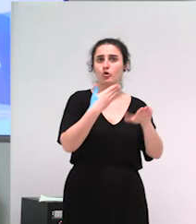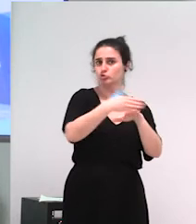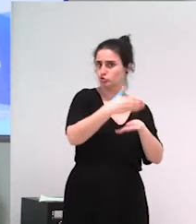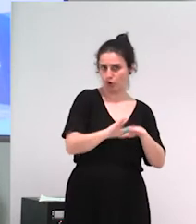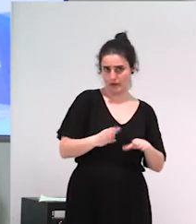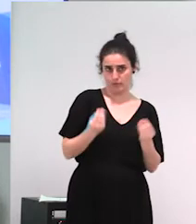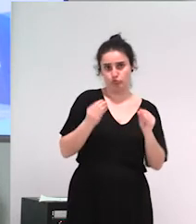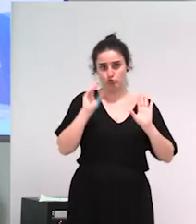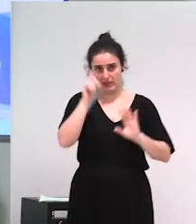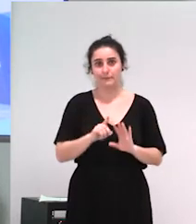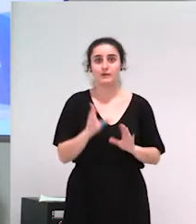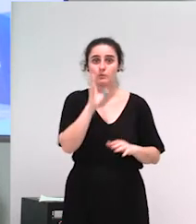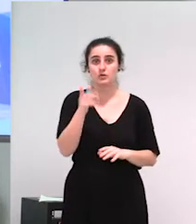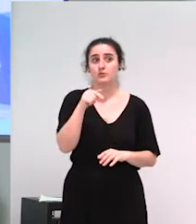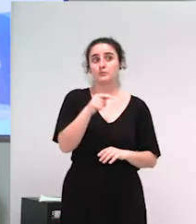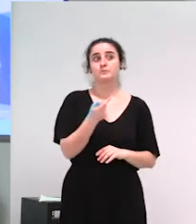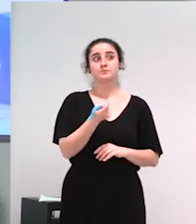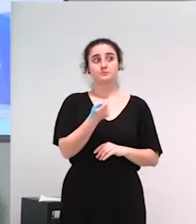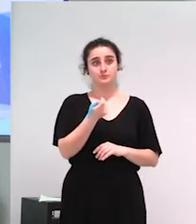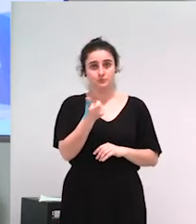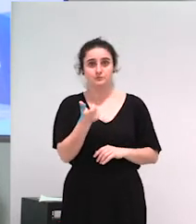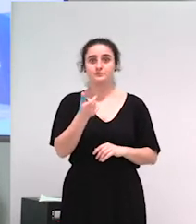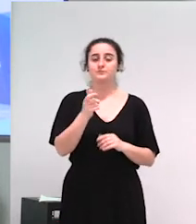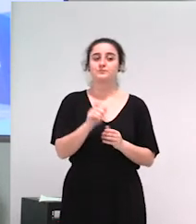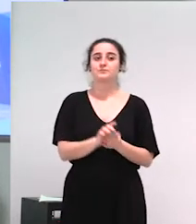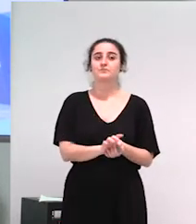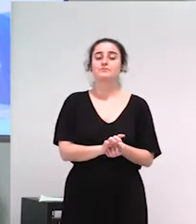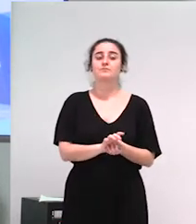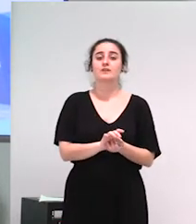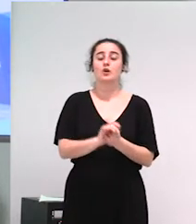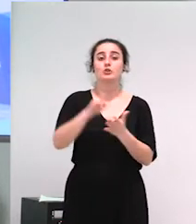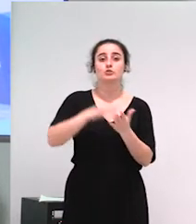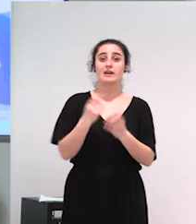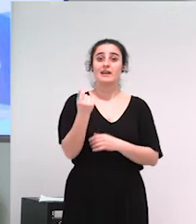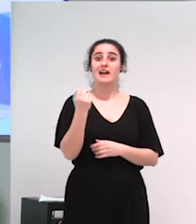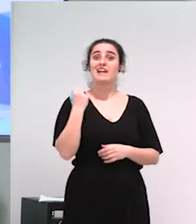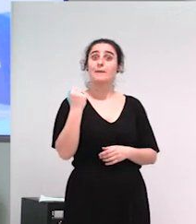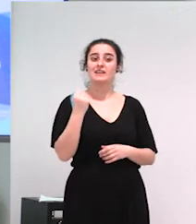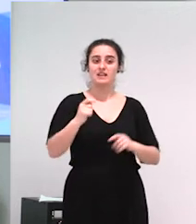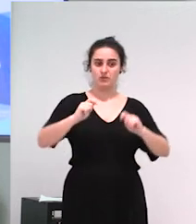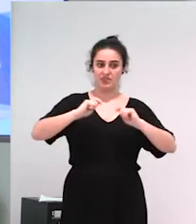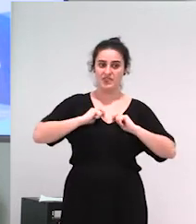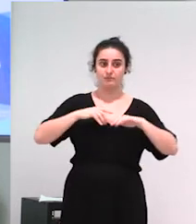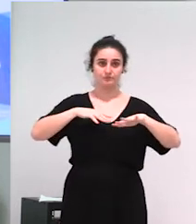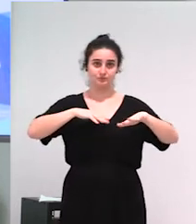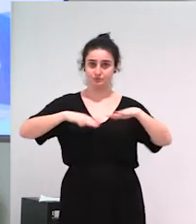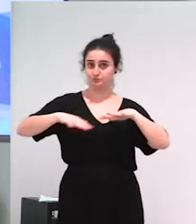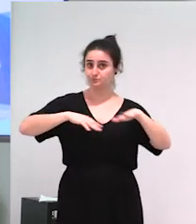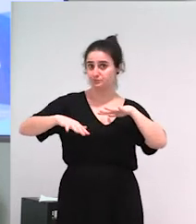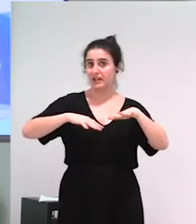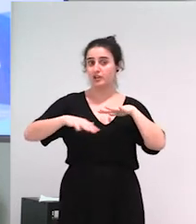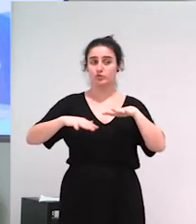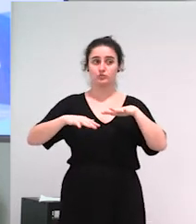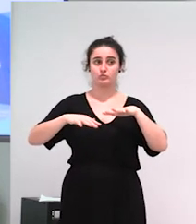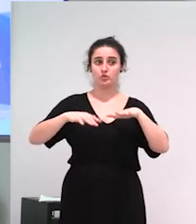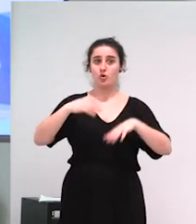mucho. Y en este sentido, pues, frente a un capitalismo que nos propone una retórica de acción, de